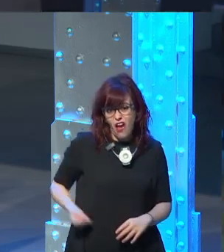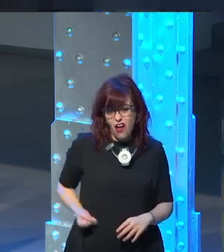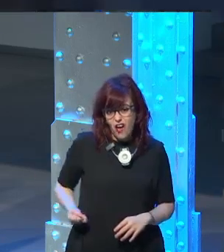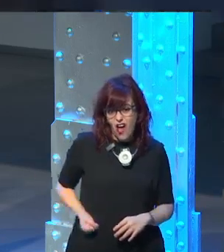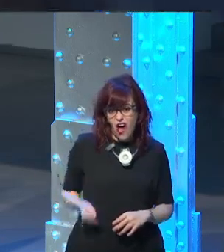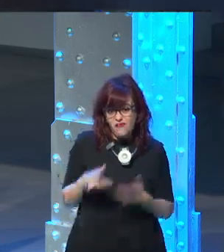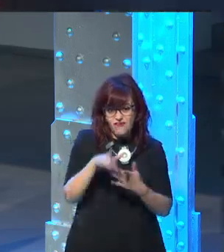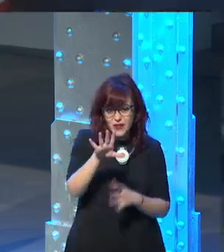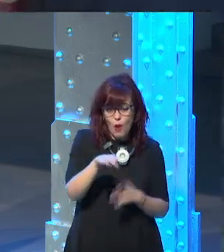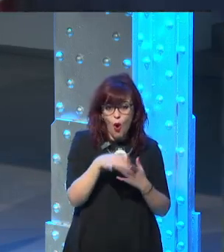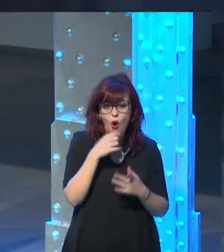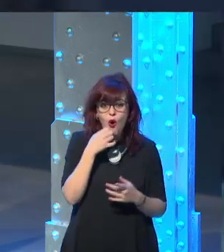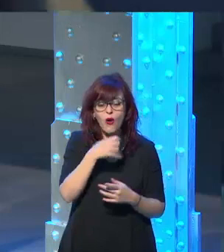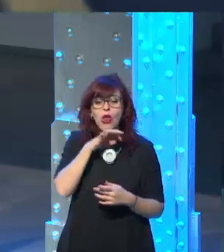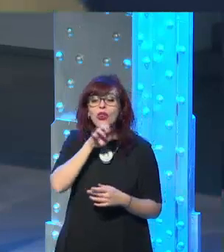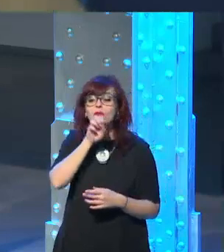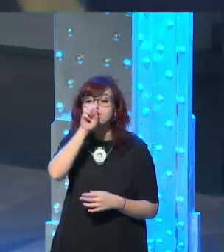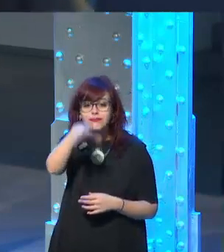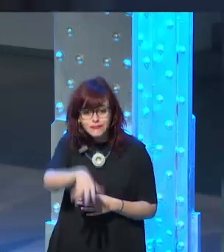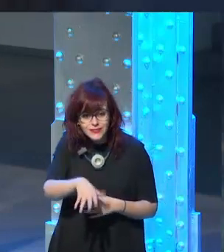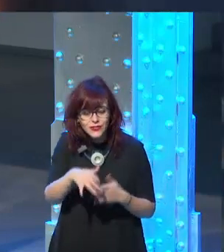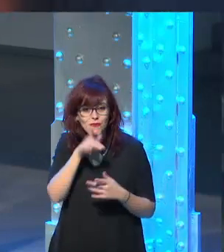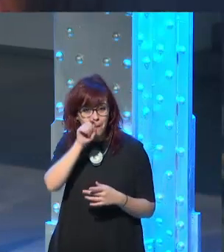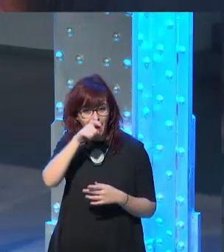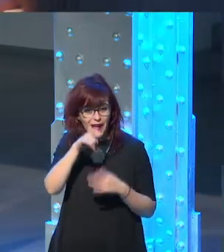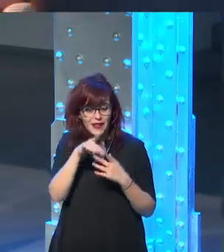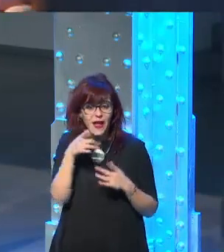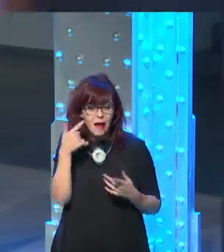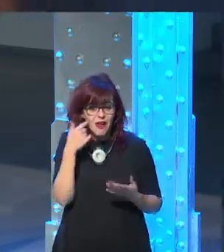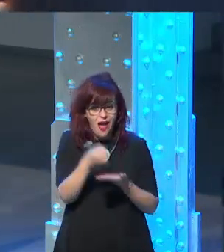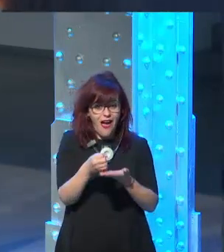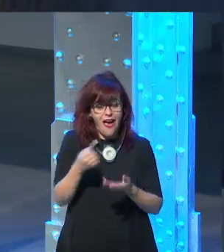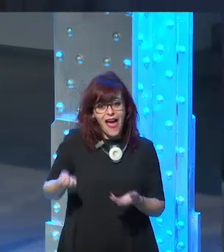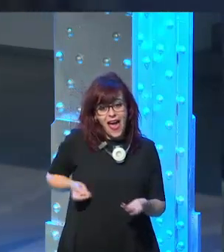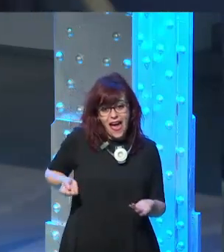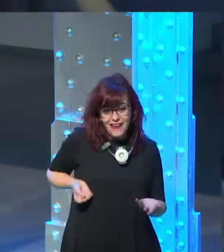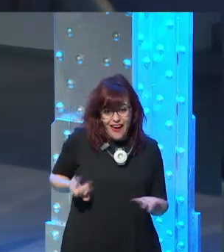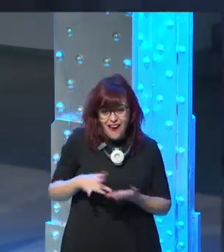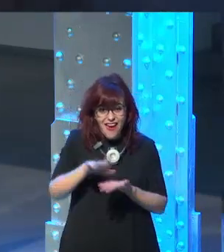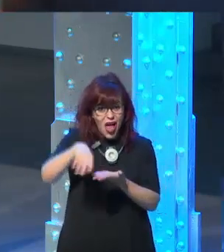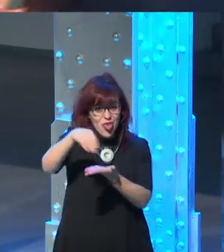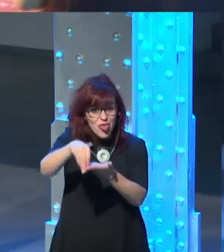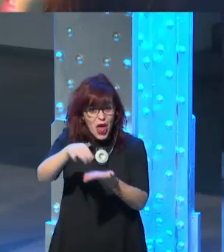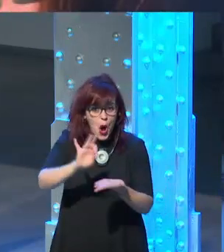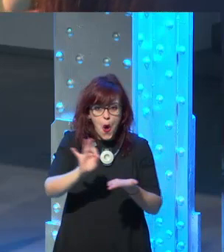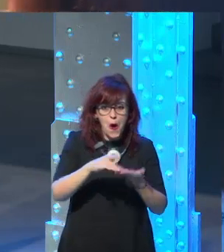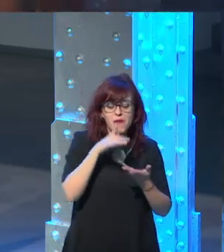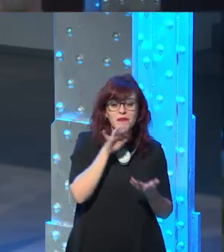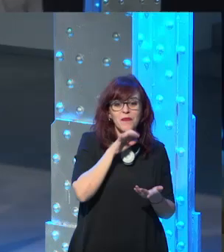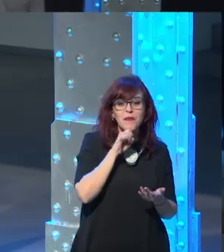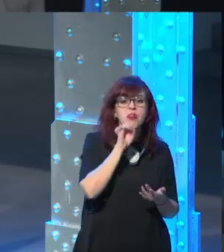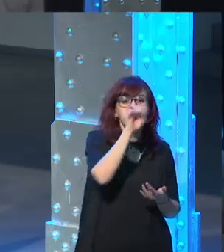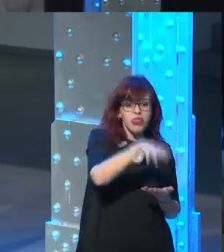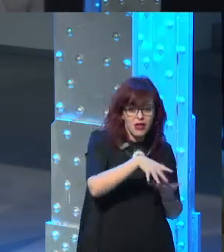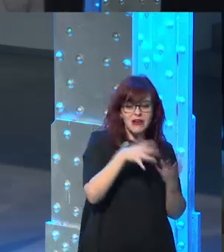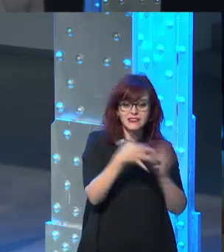o, o lo que han regurgitado los pájaros. A veces son, ¿no?, cagarrutas, a veces son regurgitadas. Sí. Exacto. Así que es un